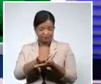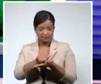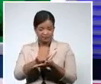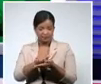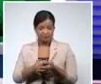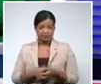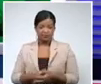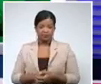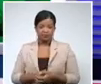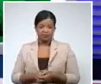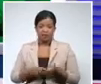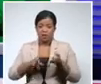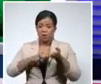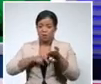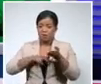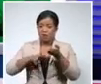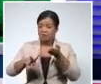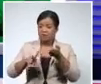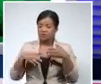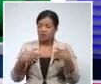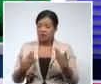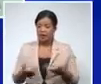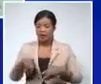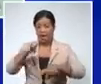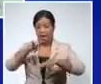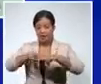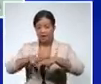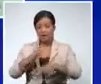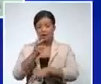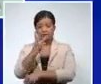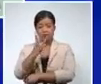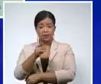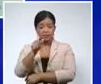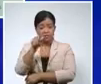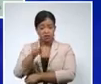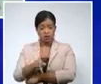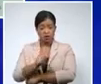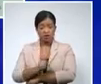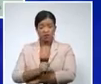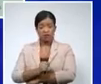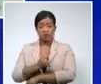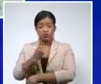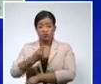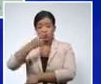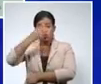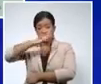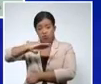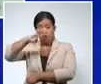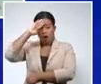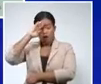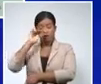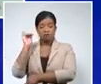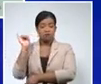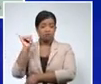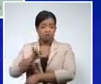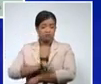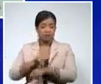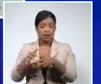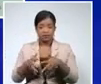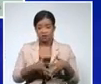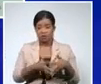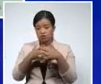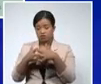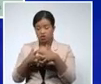corresponden con la provincia de La Habana, 3, un viajero cubano procedente de Estados Unidos,